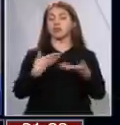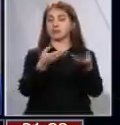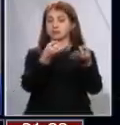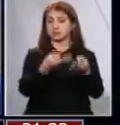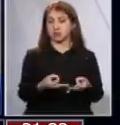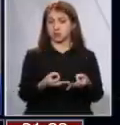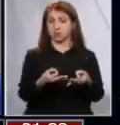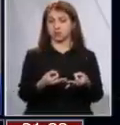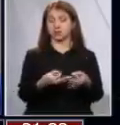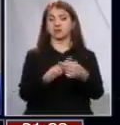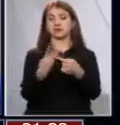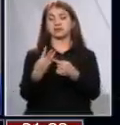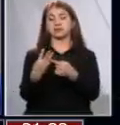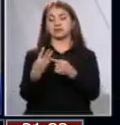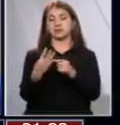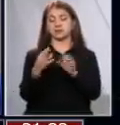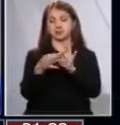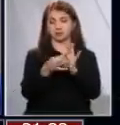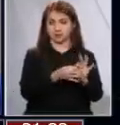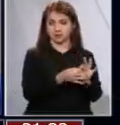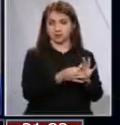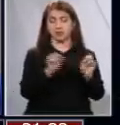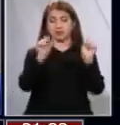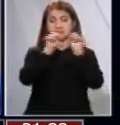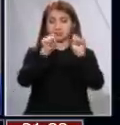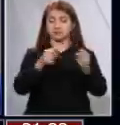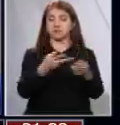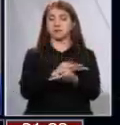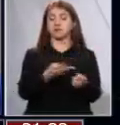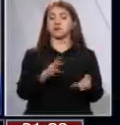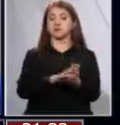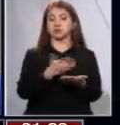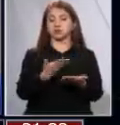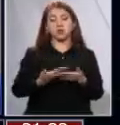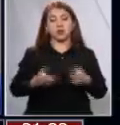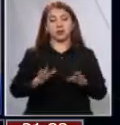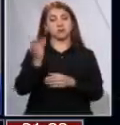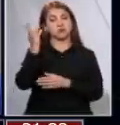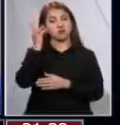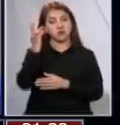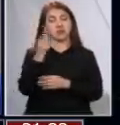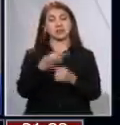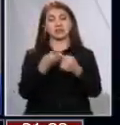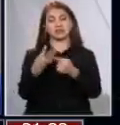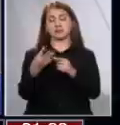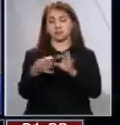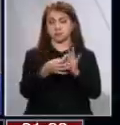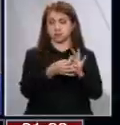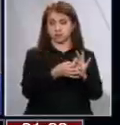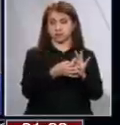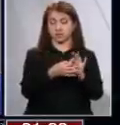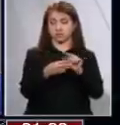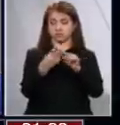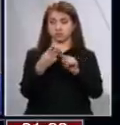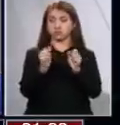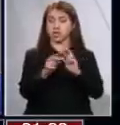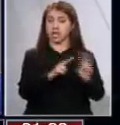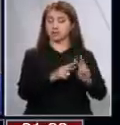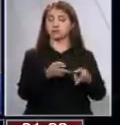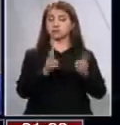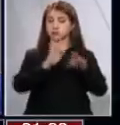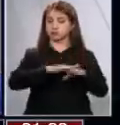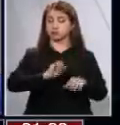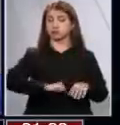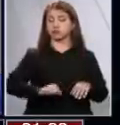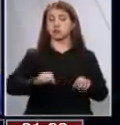garantice en estos tres casos, al menos en el sistema público de salud, que cualquier mujer que esté en una de estas tres causales pueda realizarse un aborto